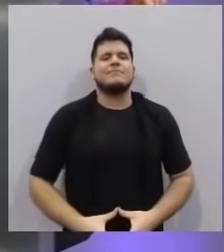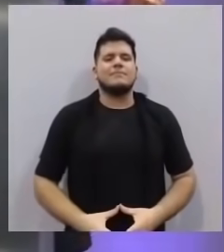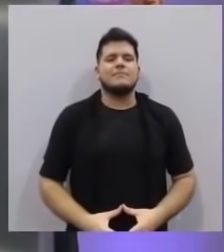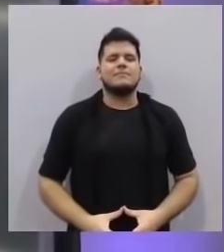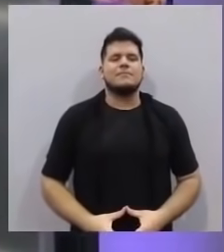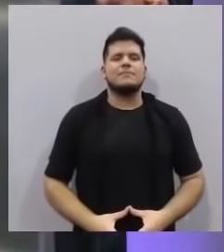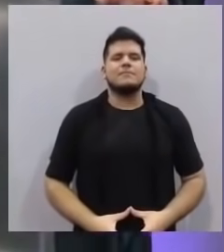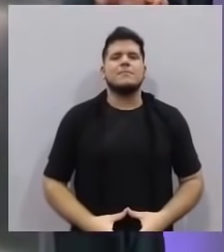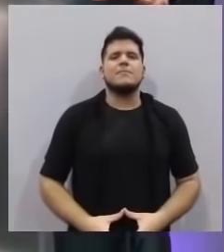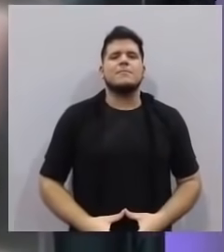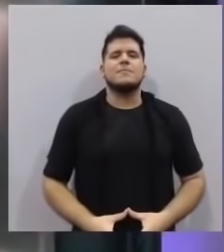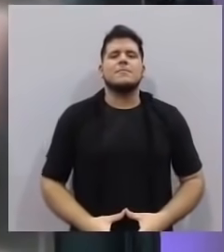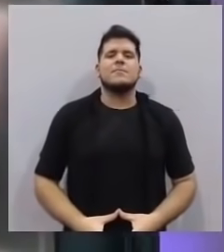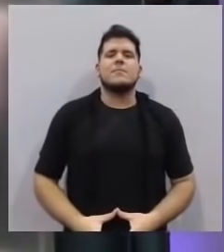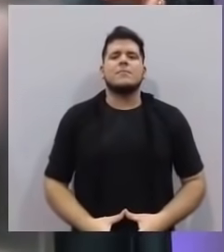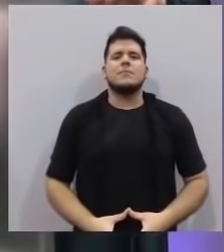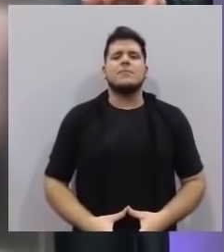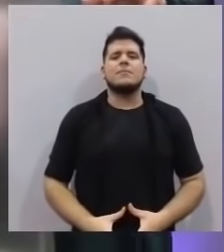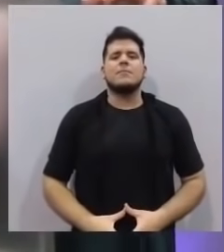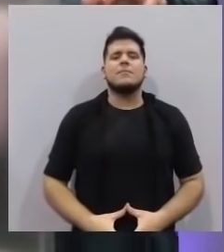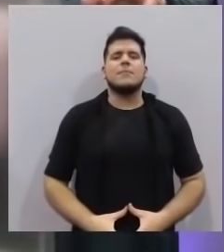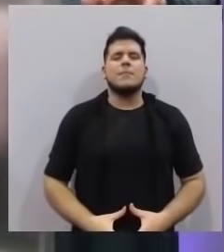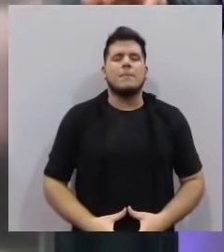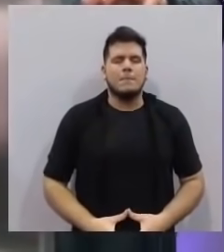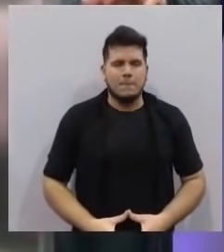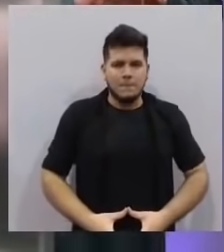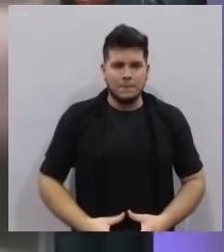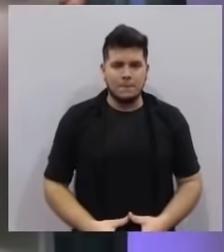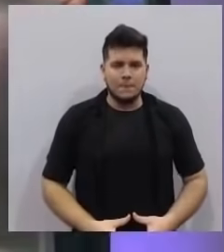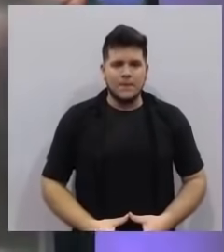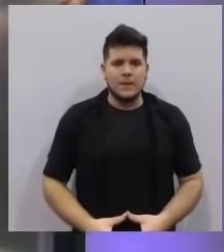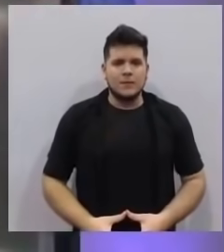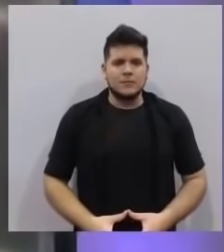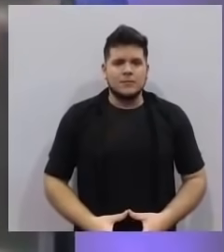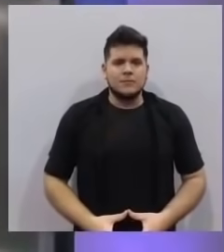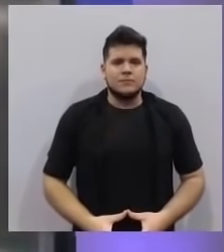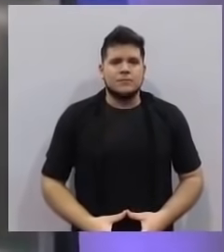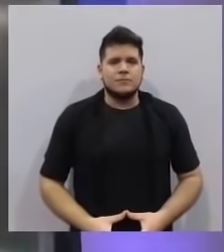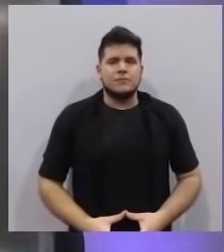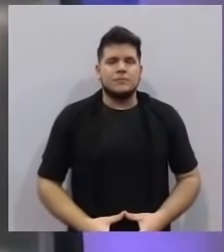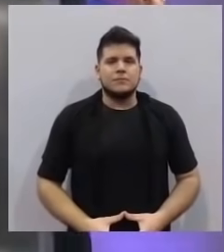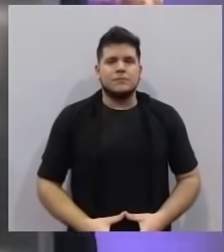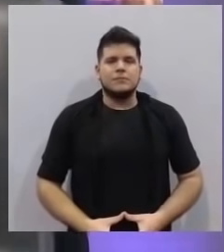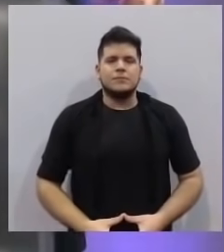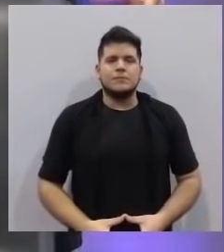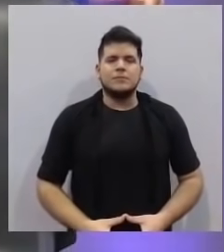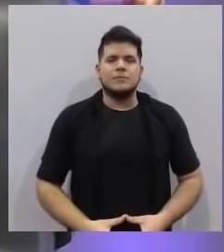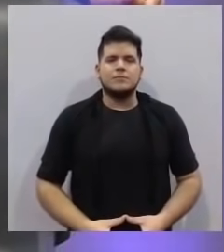el reino es como un tesoro y cuando encontramos ese tesoro tenemos todo